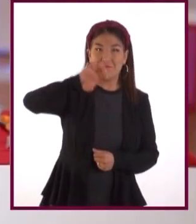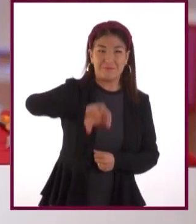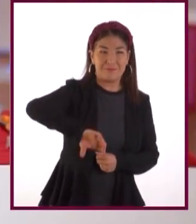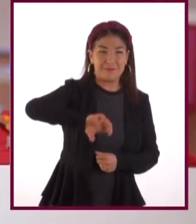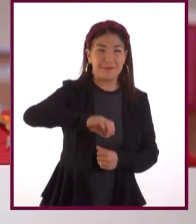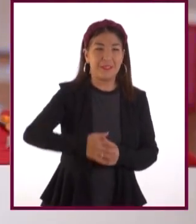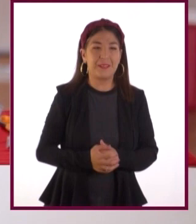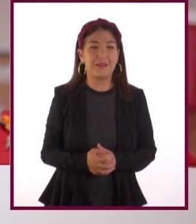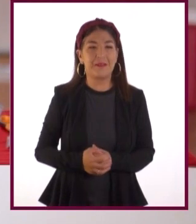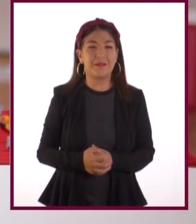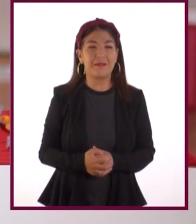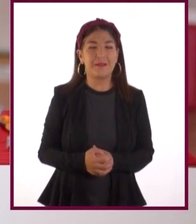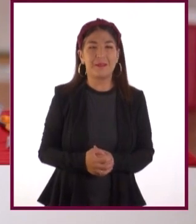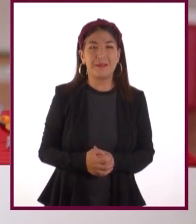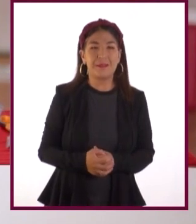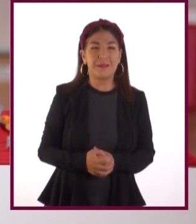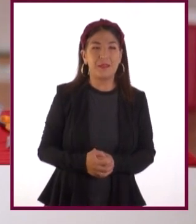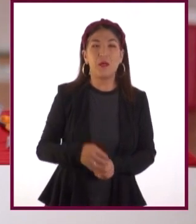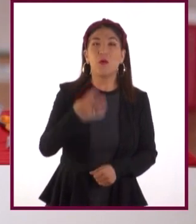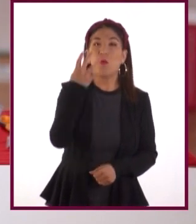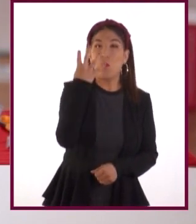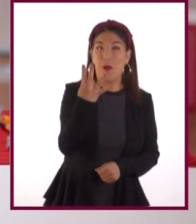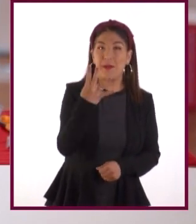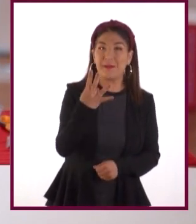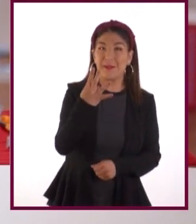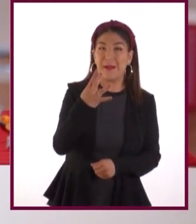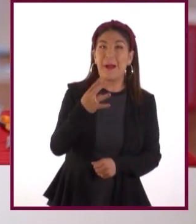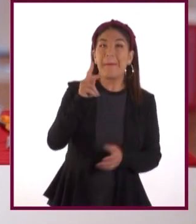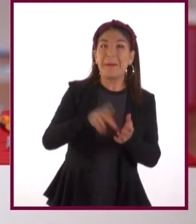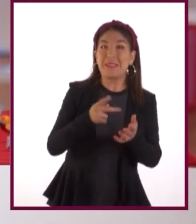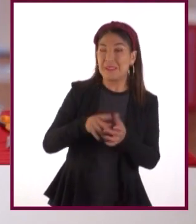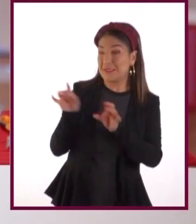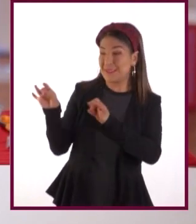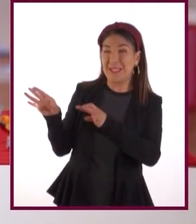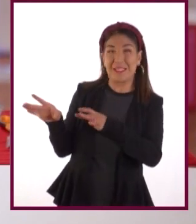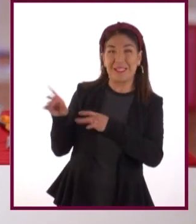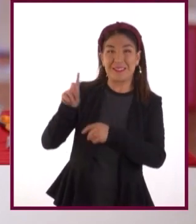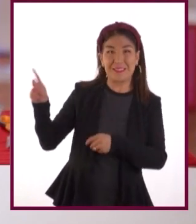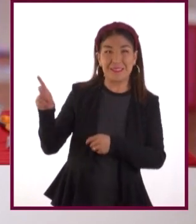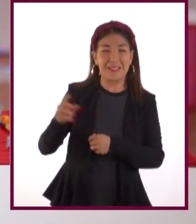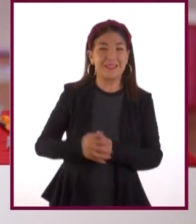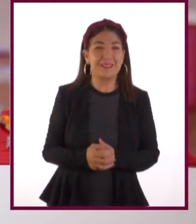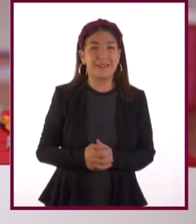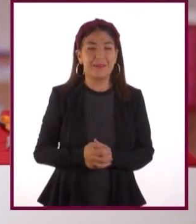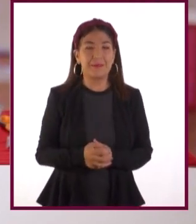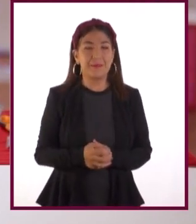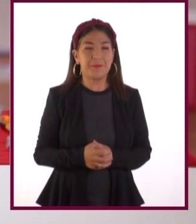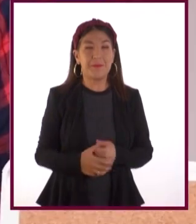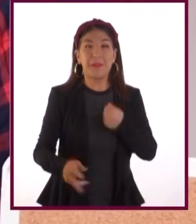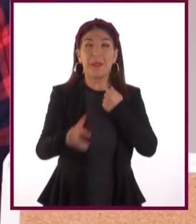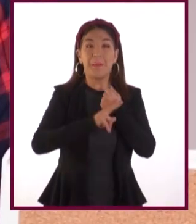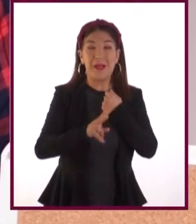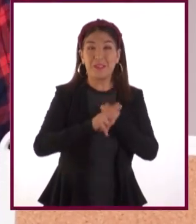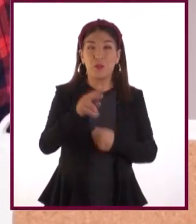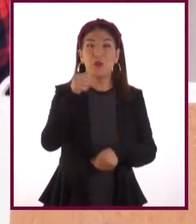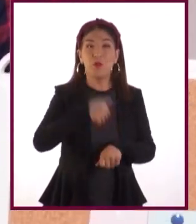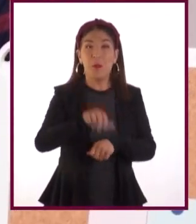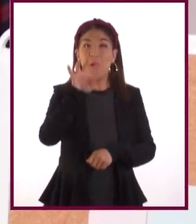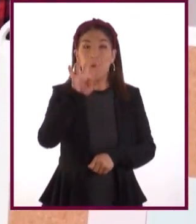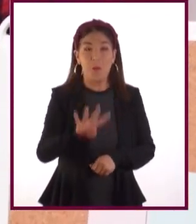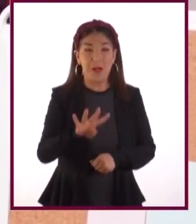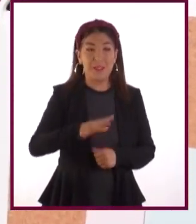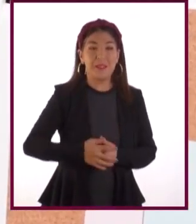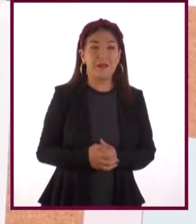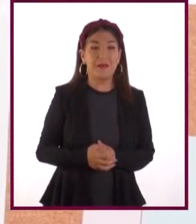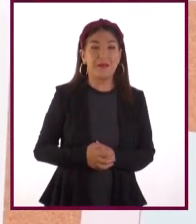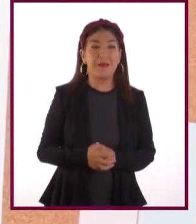tomo, lo bajo. Ahora 1, 2, 3, 4, lo muevo 4 veces a la derecha. 2, 3, 4. Vaso número 4,